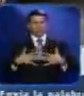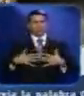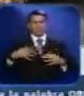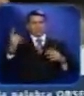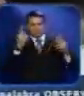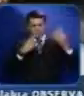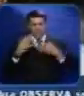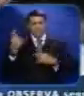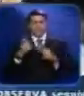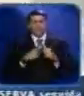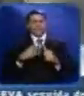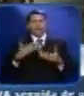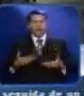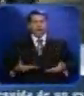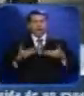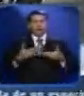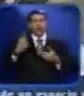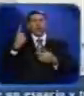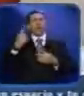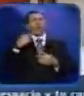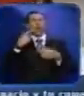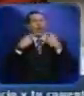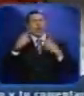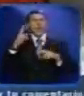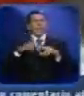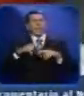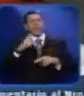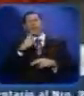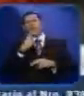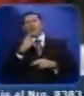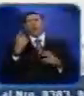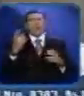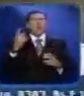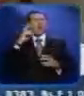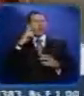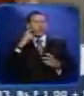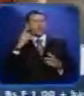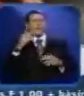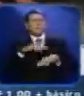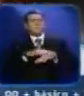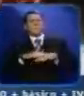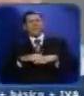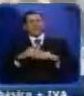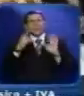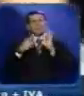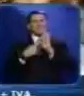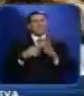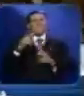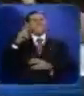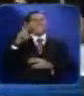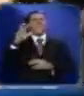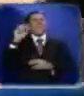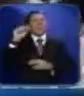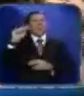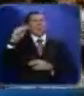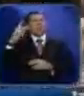y los vestidos cortos de un solo color, negro, rojo, carmín o rosa piel, marcarán el verano